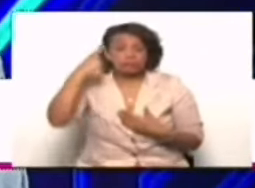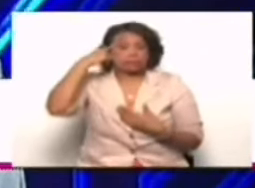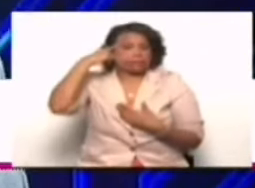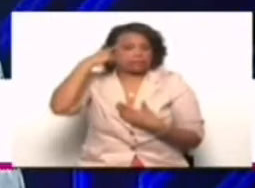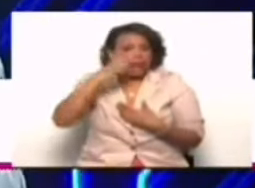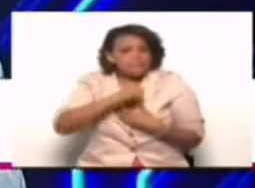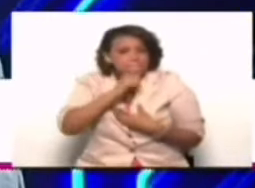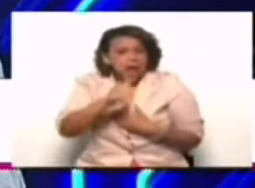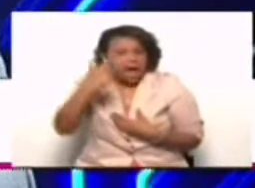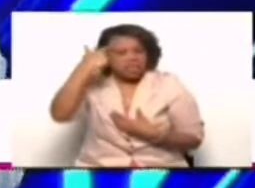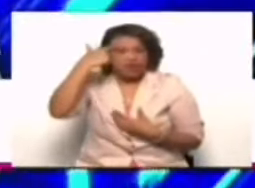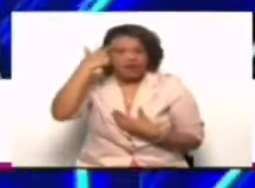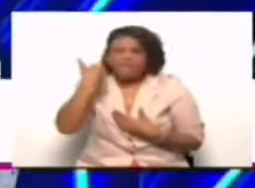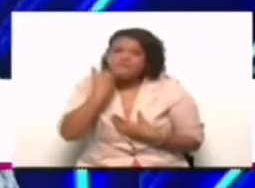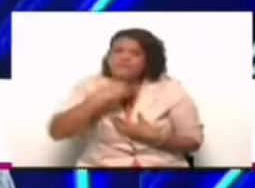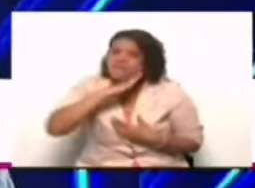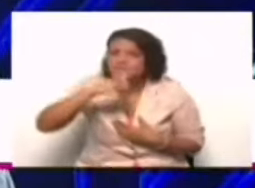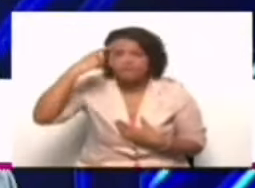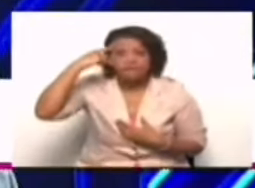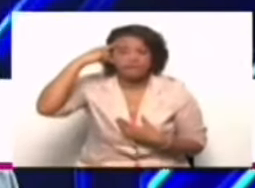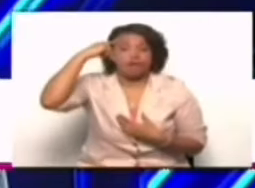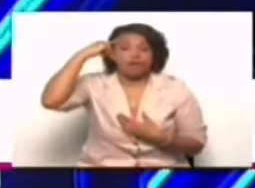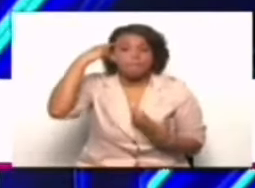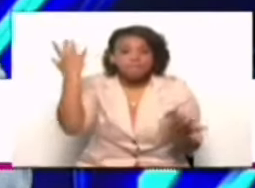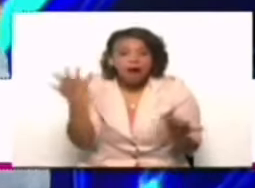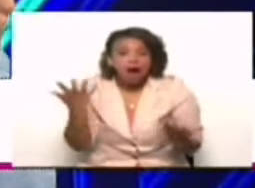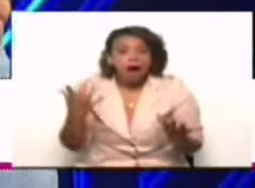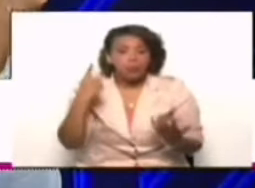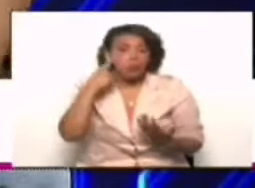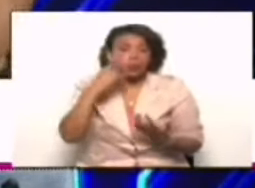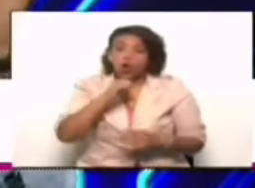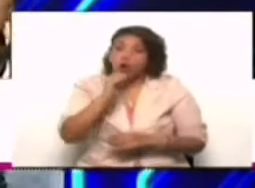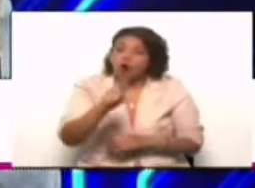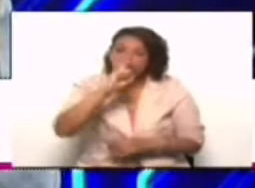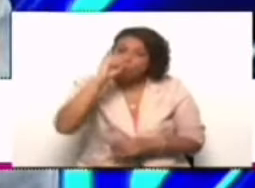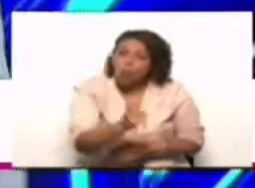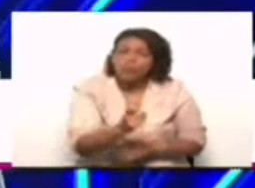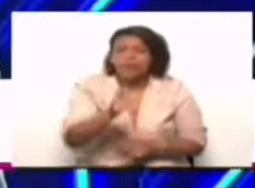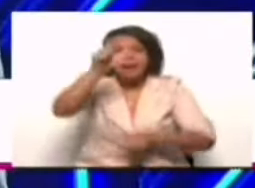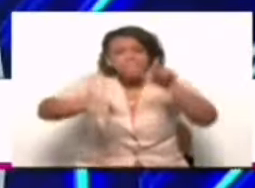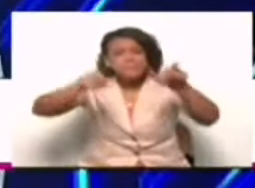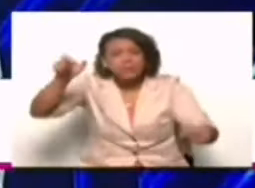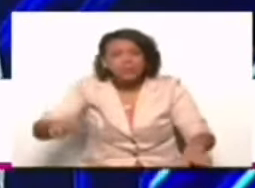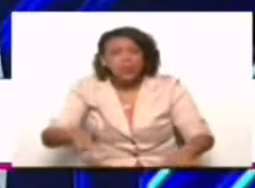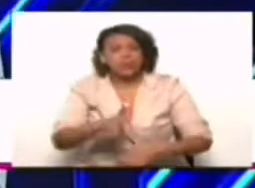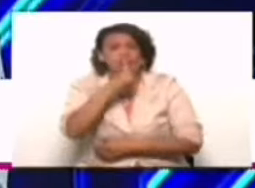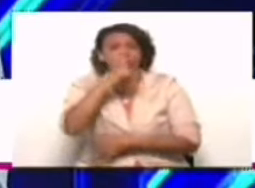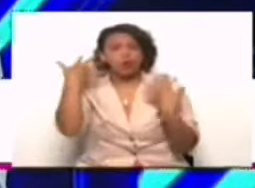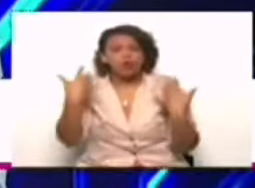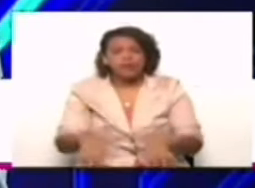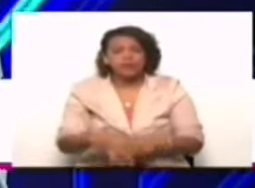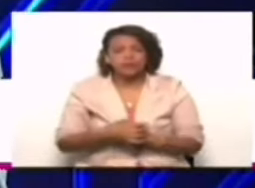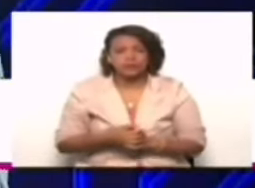porque quien dirige esto en TikTok son unos psicópatas que odian a la humanidad, porque hacerle daño a un niño, a una